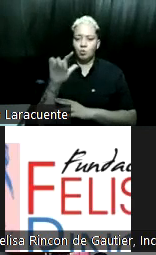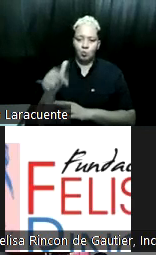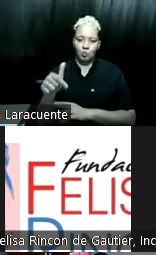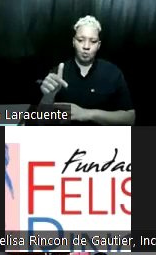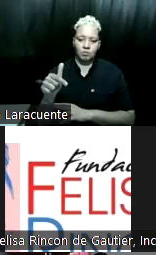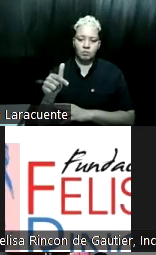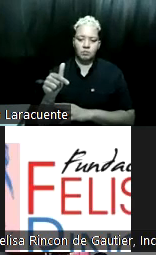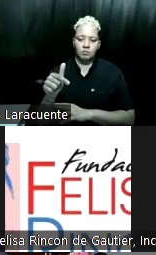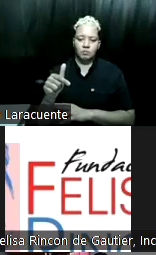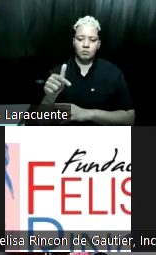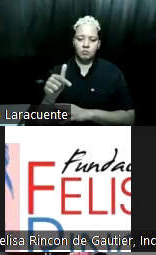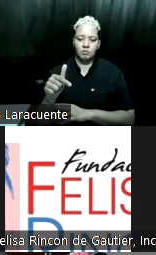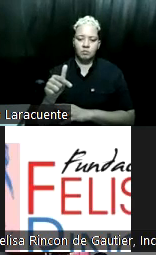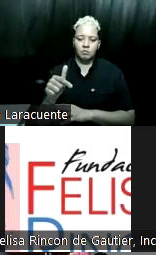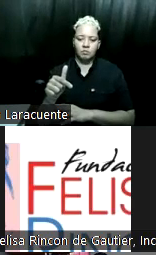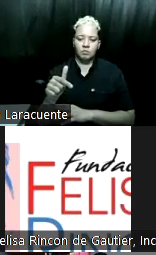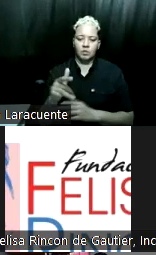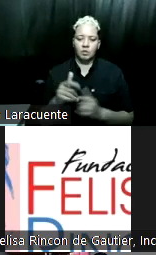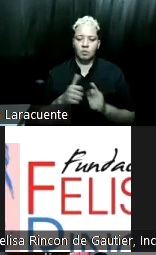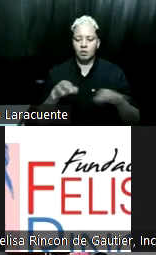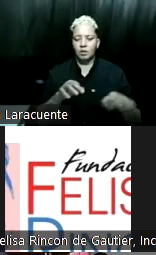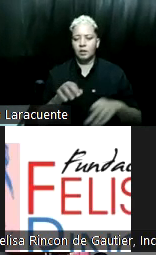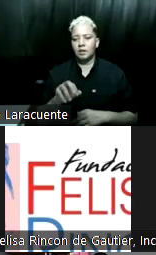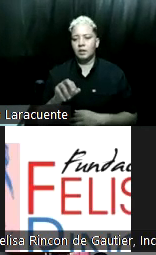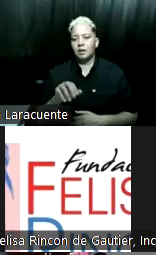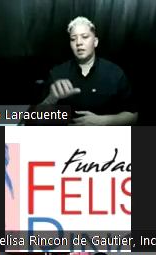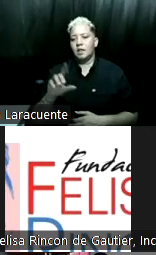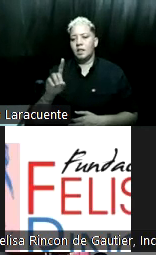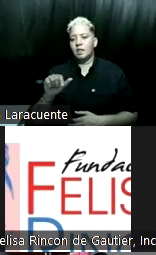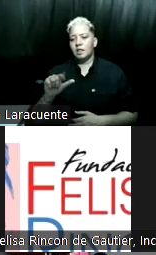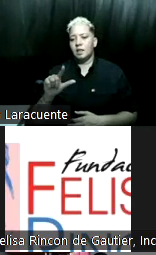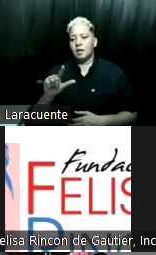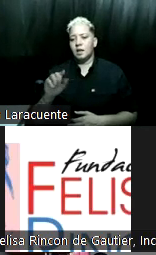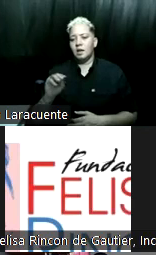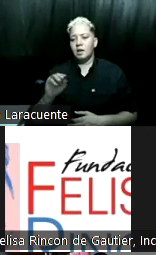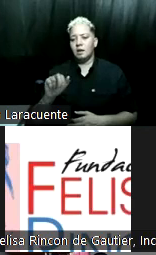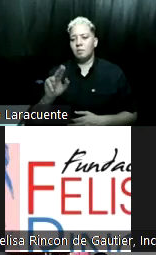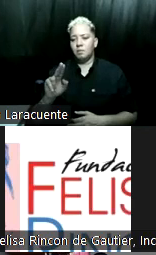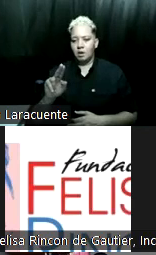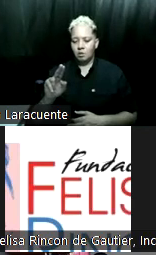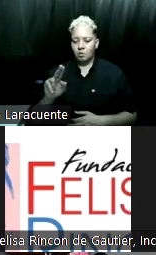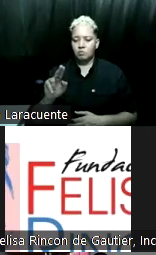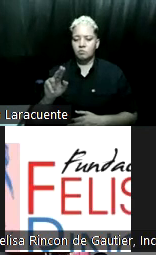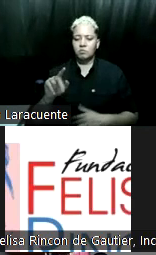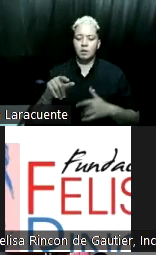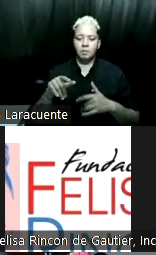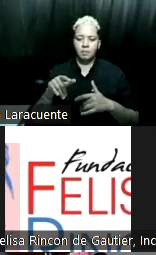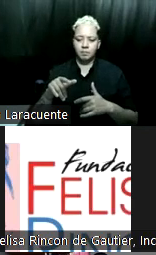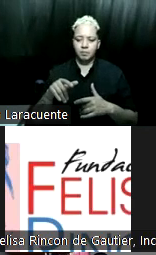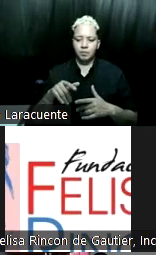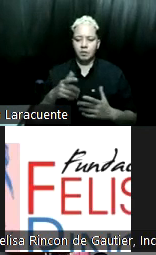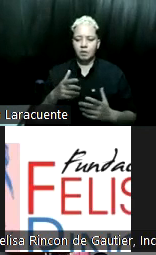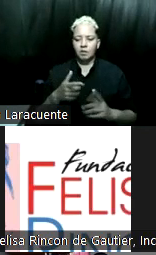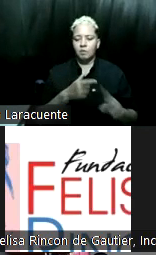siguieron, como explica muy bien Raymond Dalmau en su libro eh, From